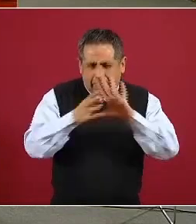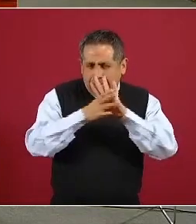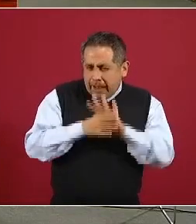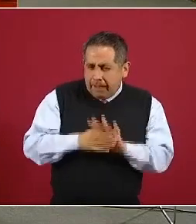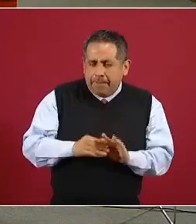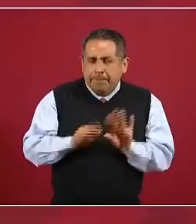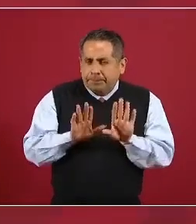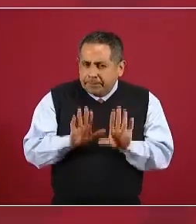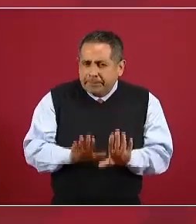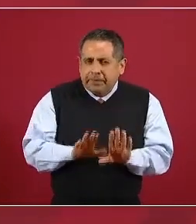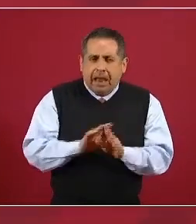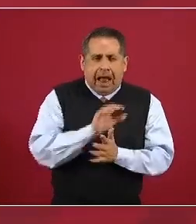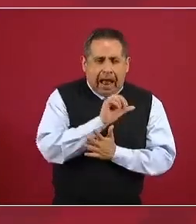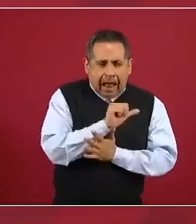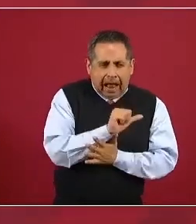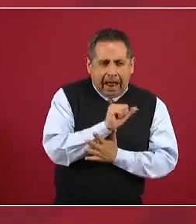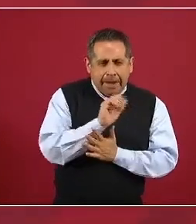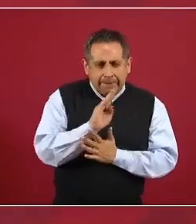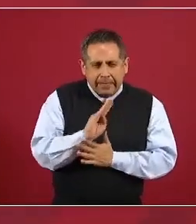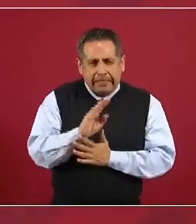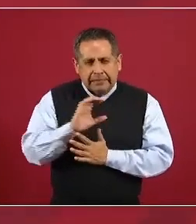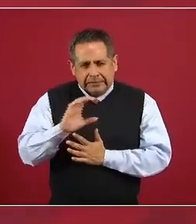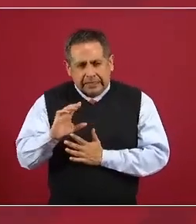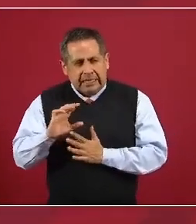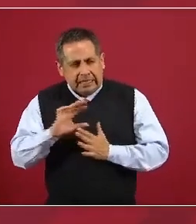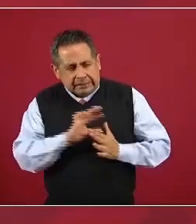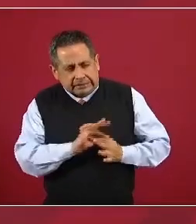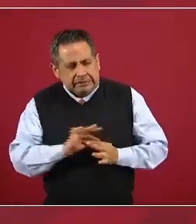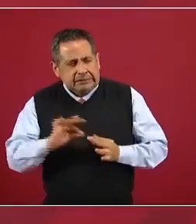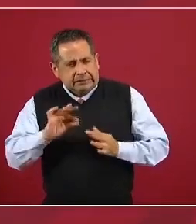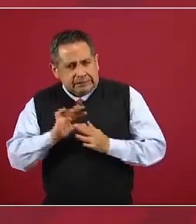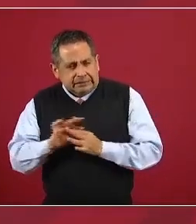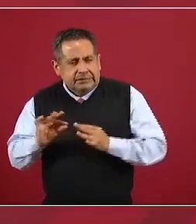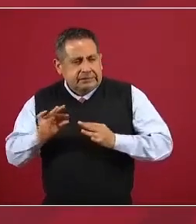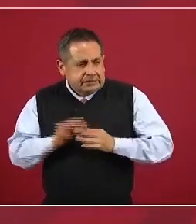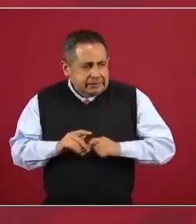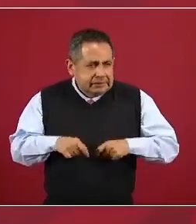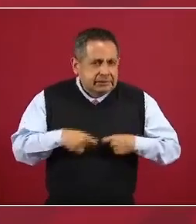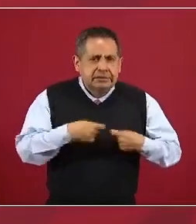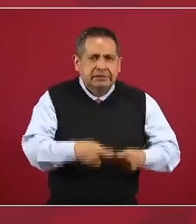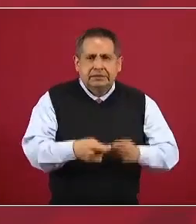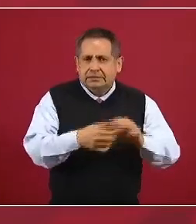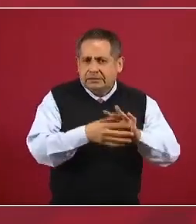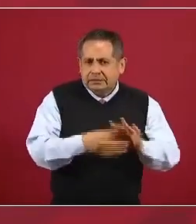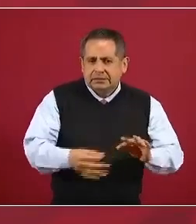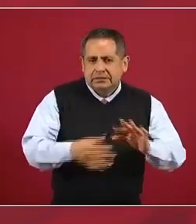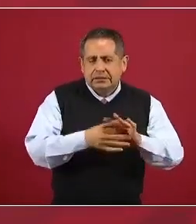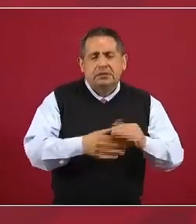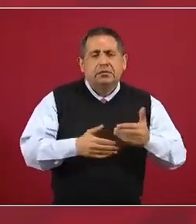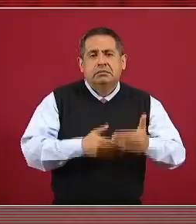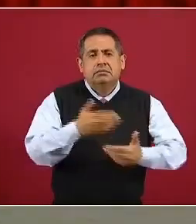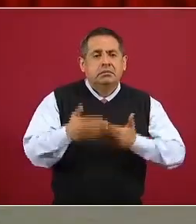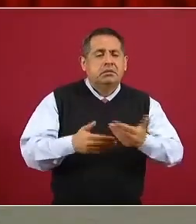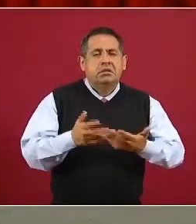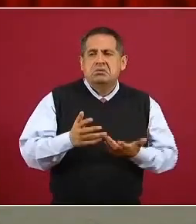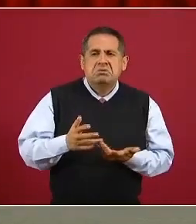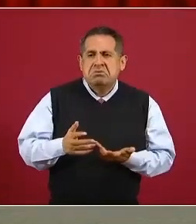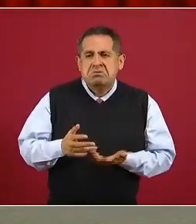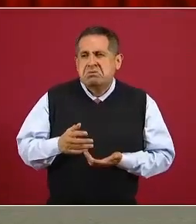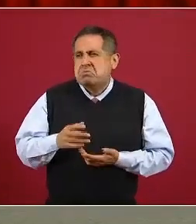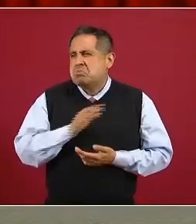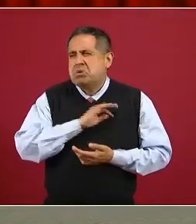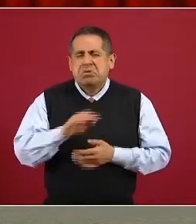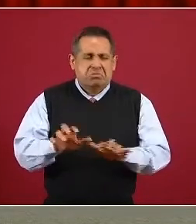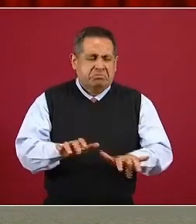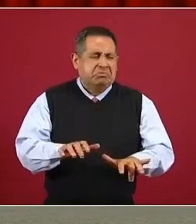yendo paso por paso. En realidad es un procedimiento que no debe llevar